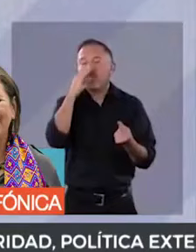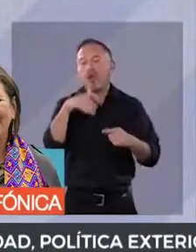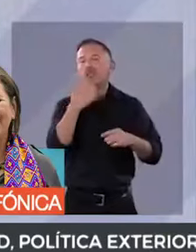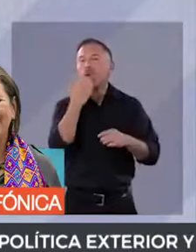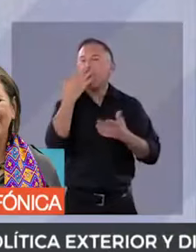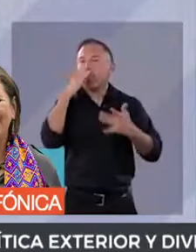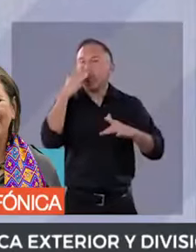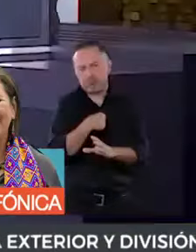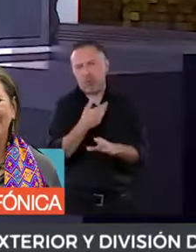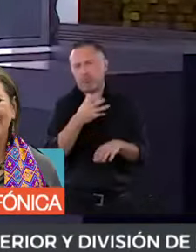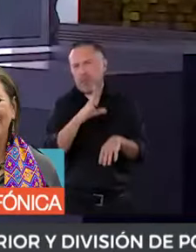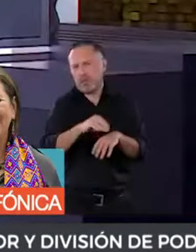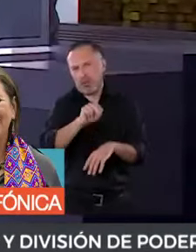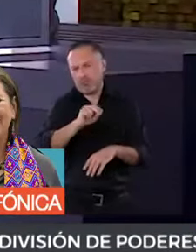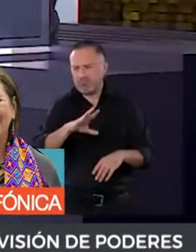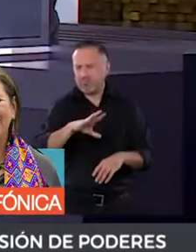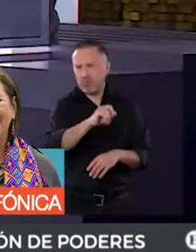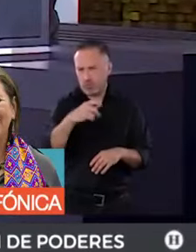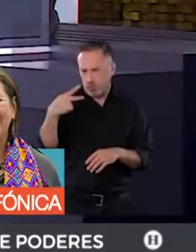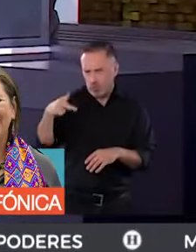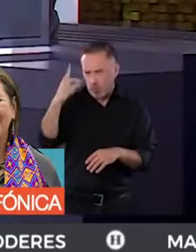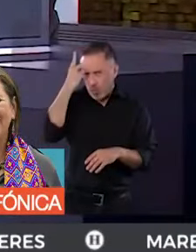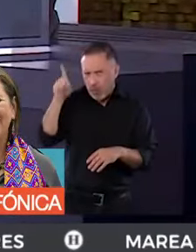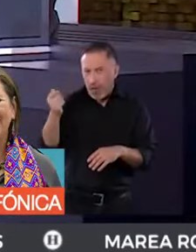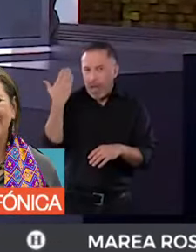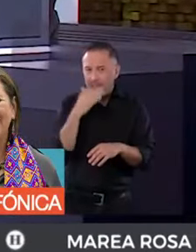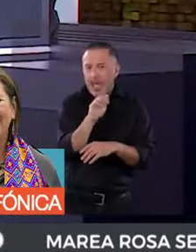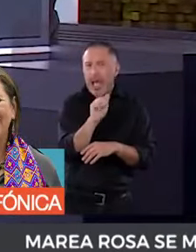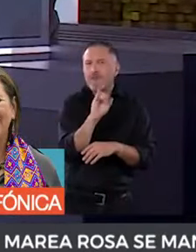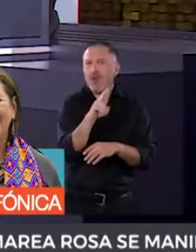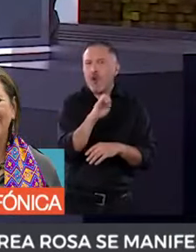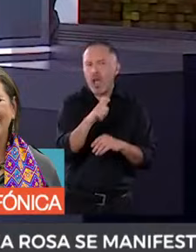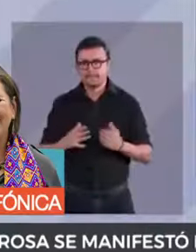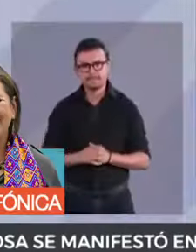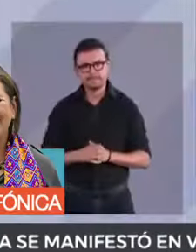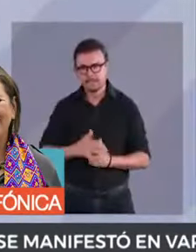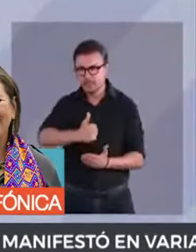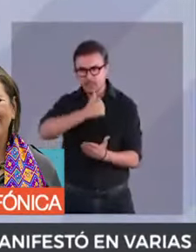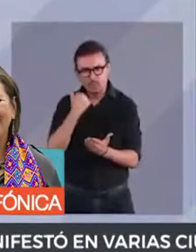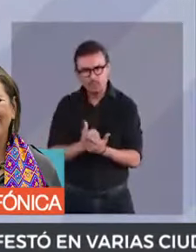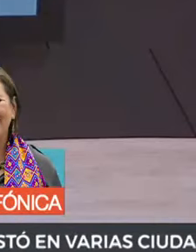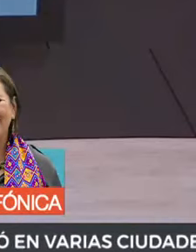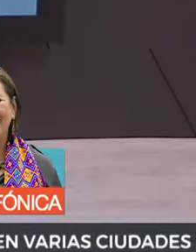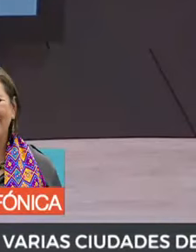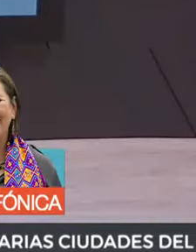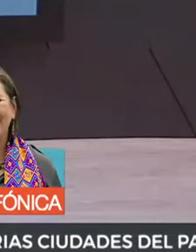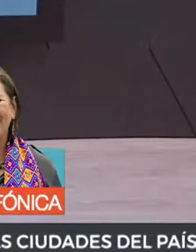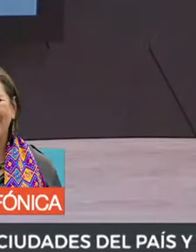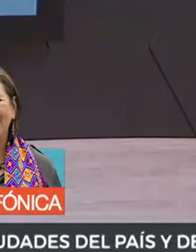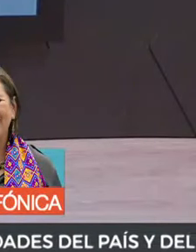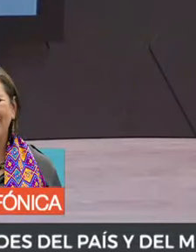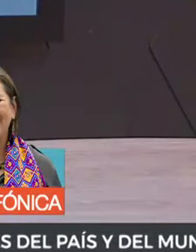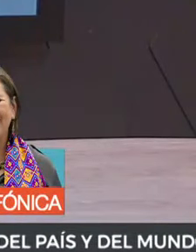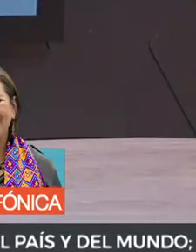ir, porque le fallaron a la gente. ¿Cuál fue tu estrategia o cuál era tu estrategia en este tercer debate? Así puntualmente, ¿qué querías